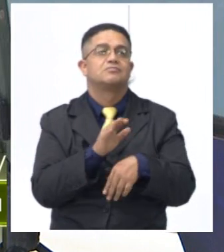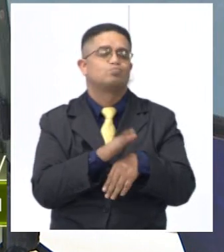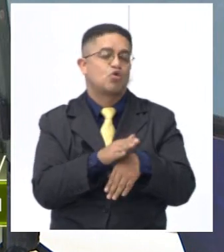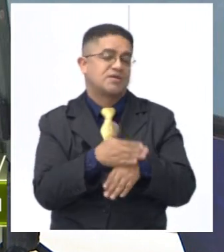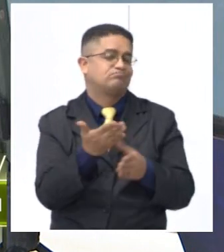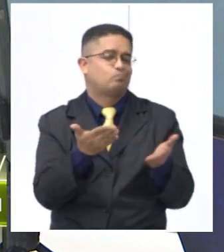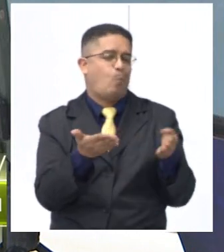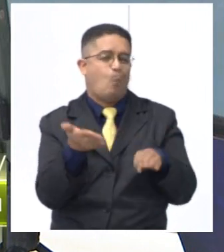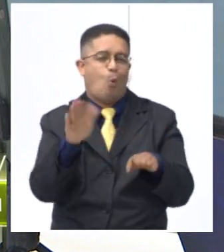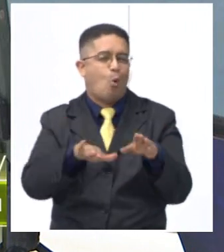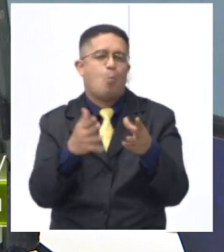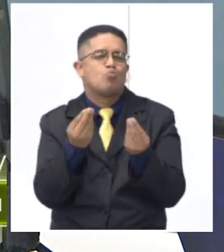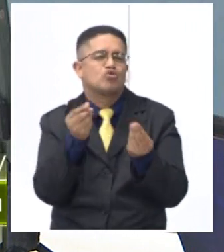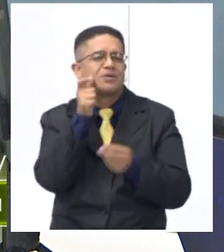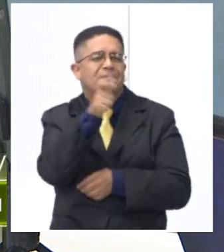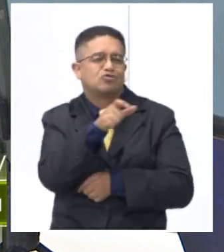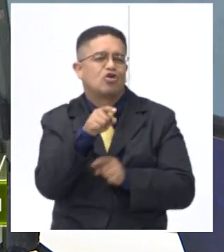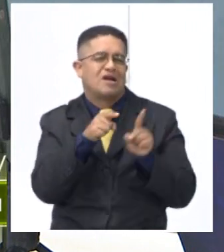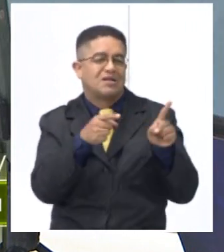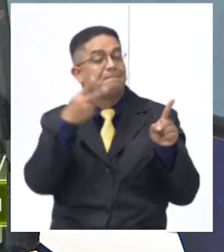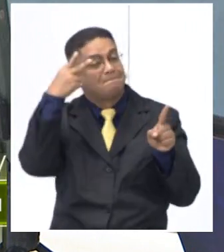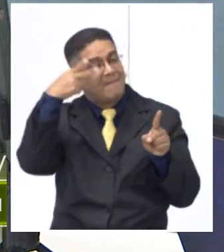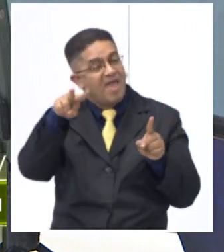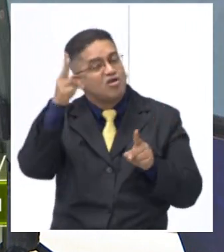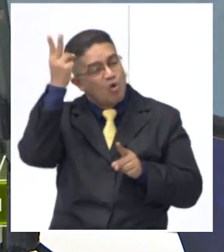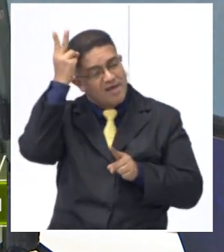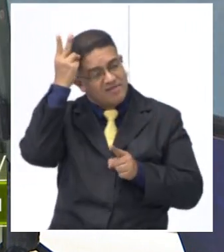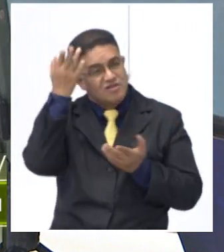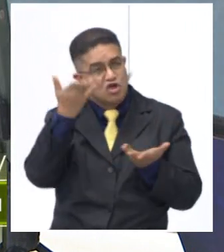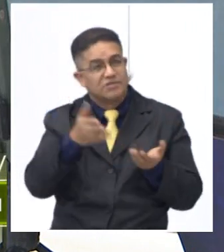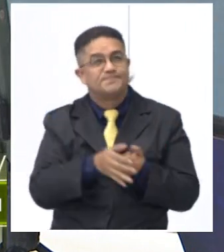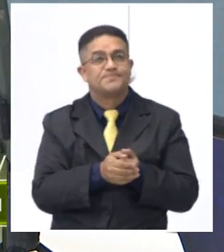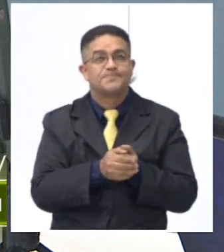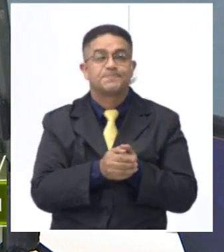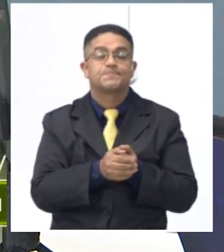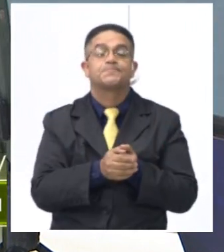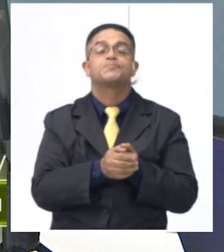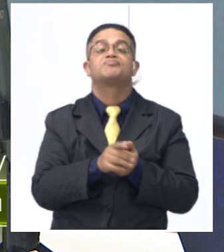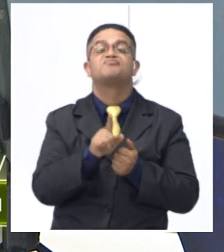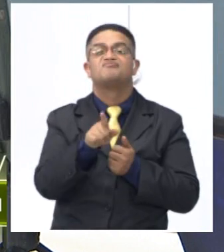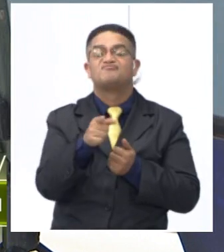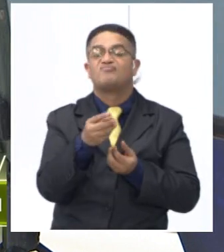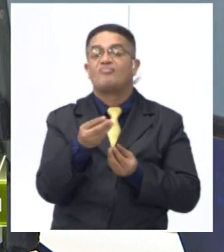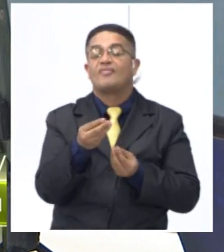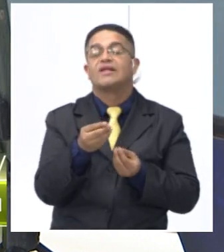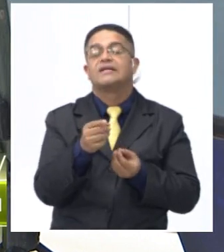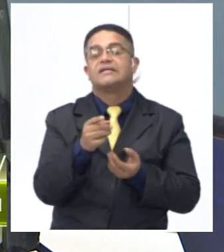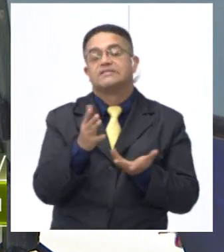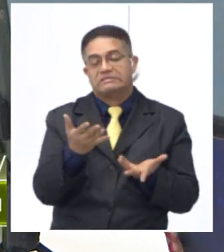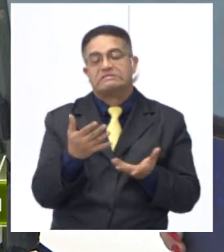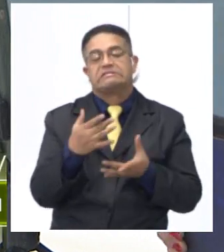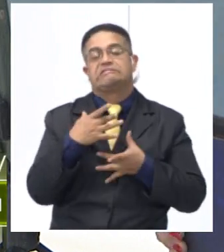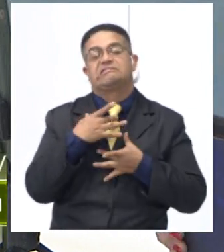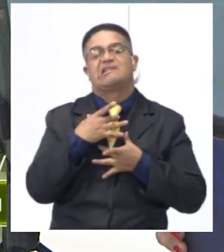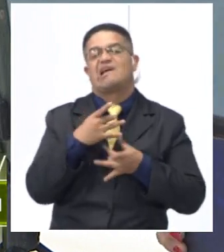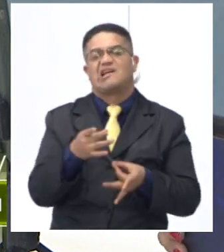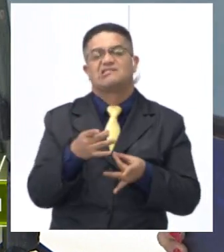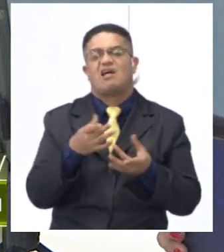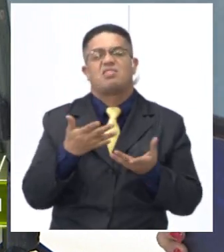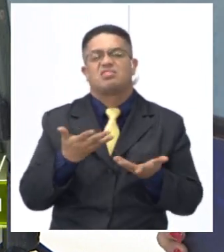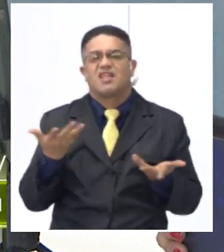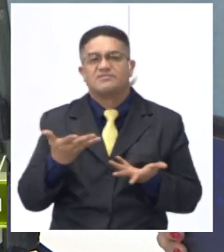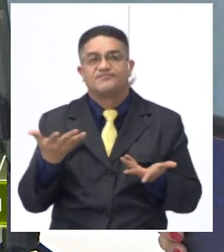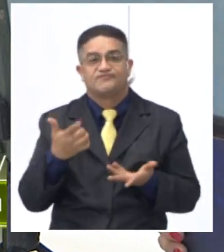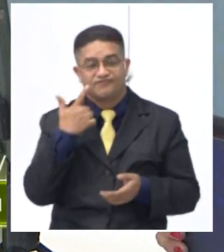muchísimos indios allá en México, ¿no? Y lo que sí es interesante es que ese concepto de